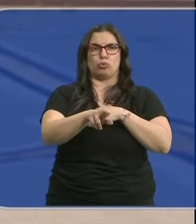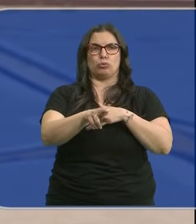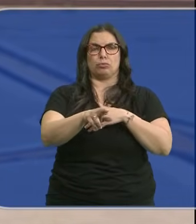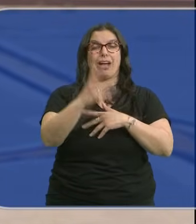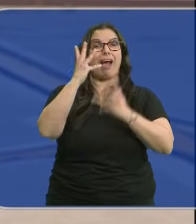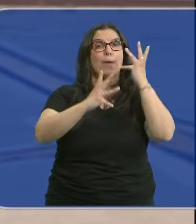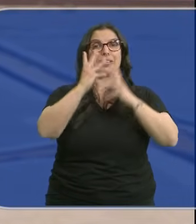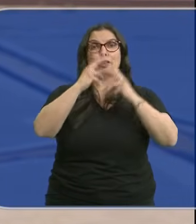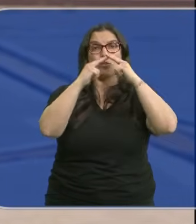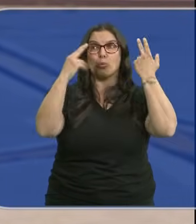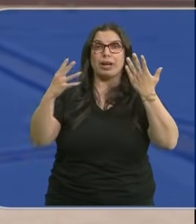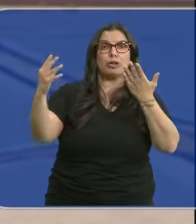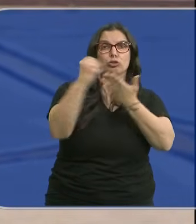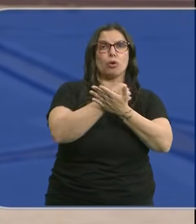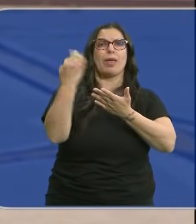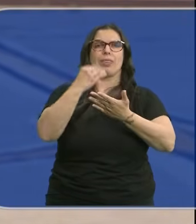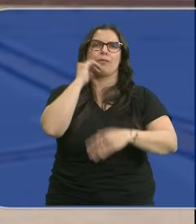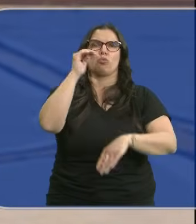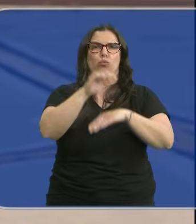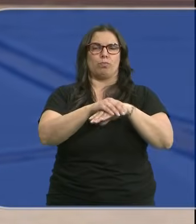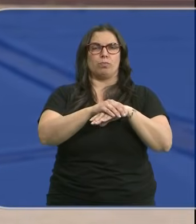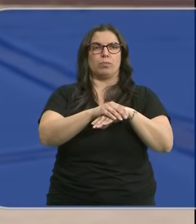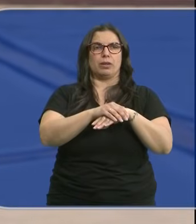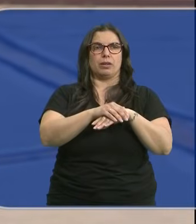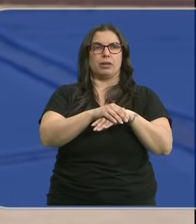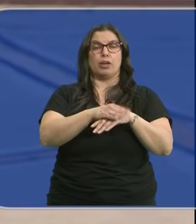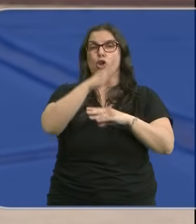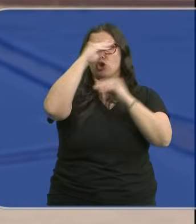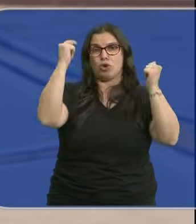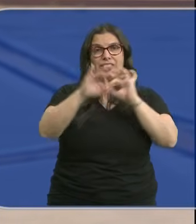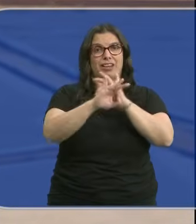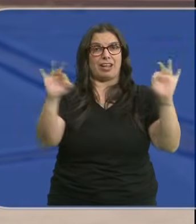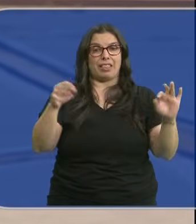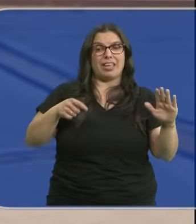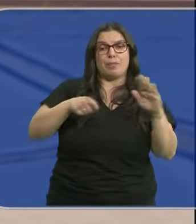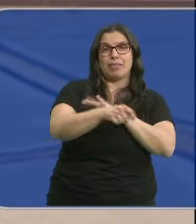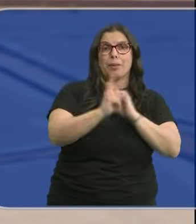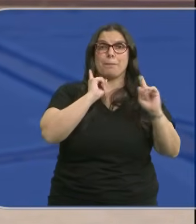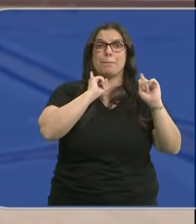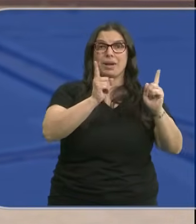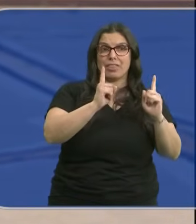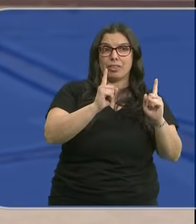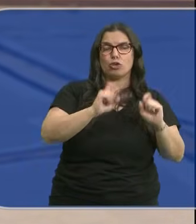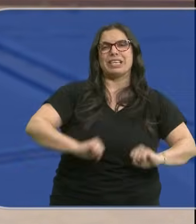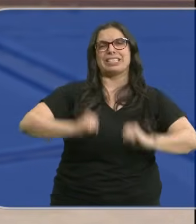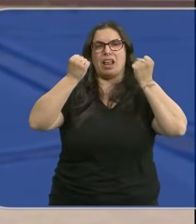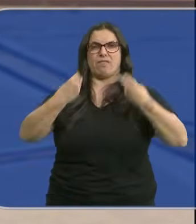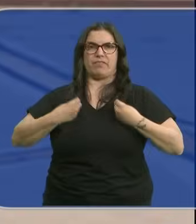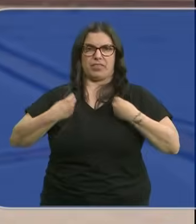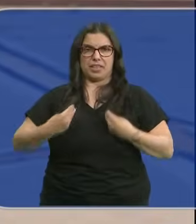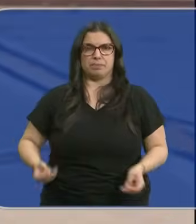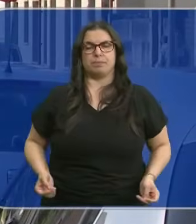todas las administraciones tienen que actuar en consecuencia. Que nadie, por tanto, lo olvide, invertir en prevención salva